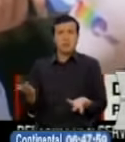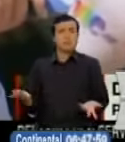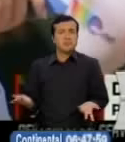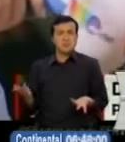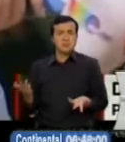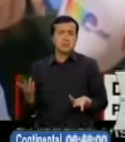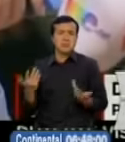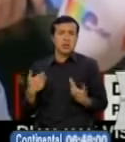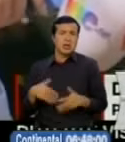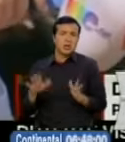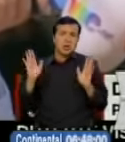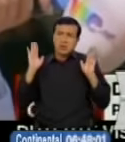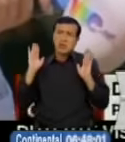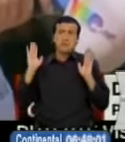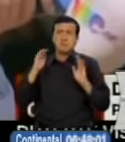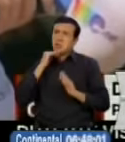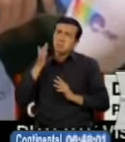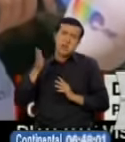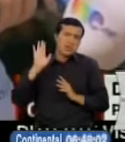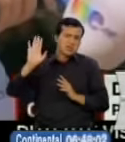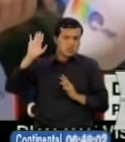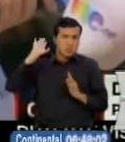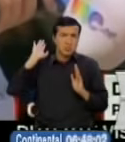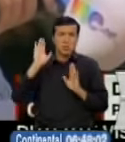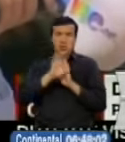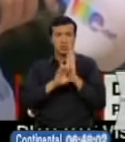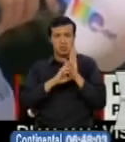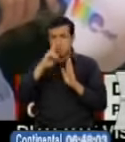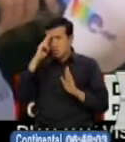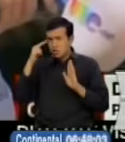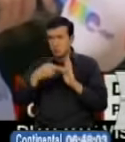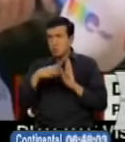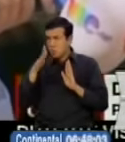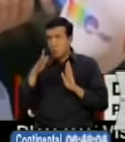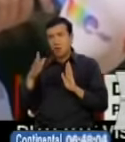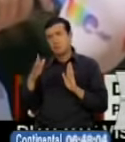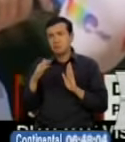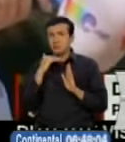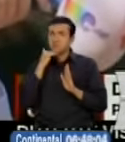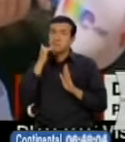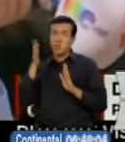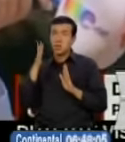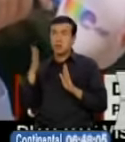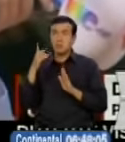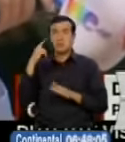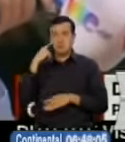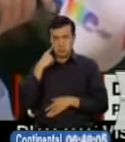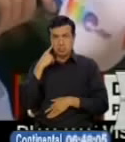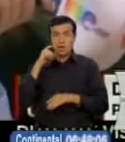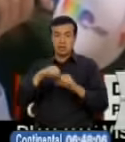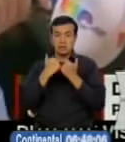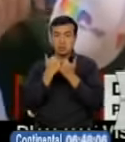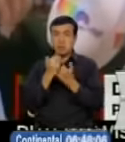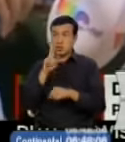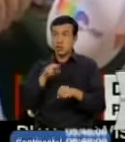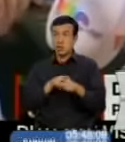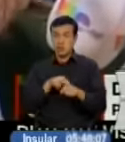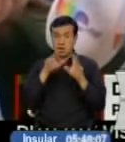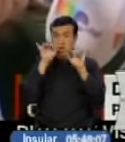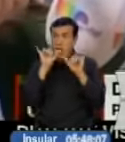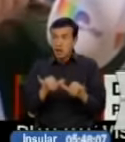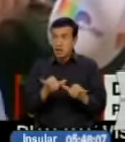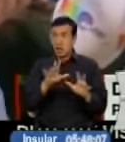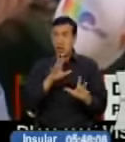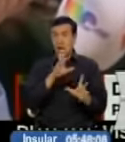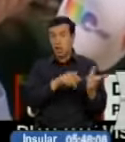me allanen el fuero, que hagan lo que les dé la gana, que violen a la Constitución y que preparen unas cadenas para que me saquen de la Asamblea Nacional si creen